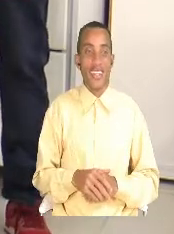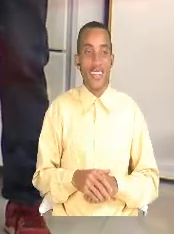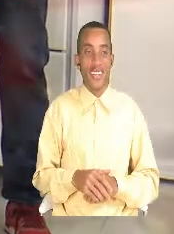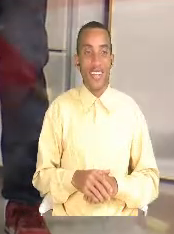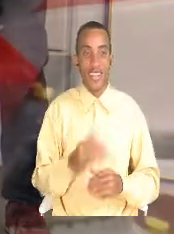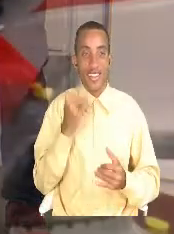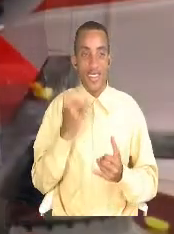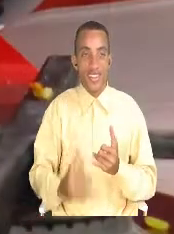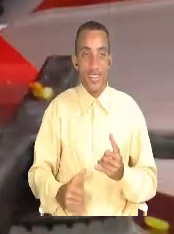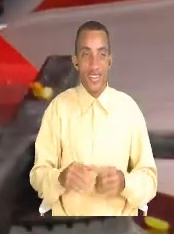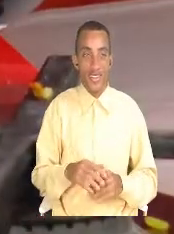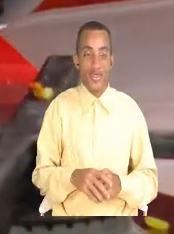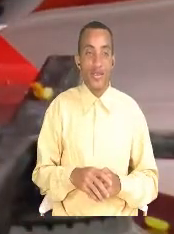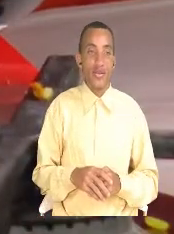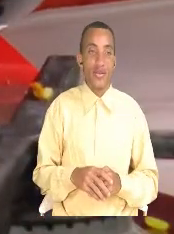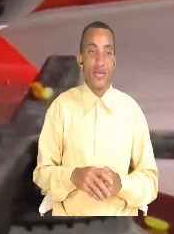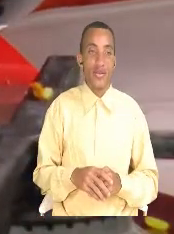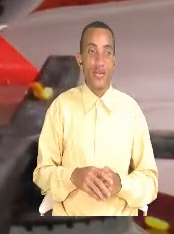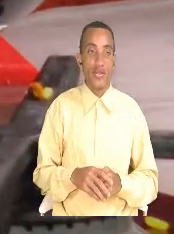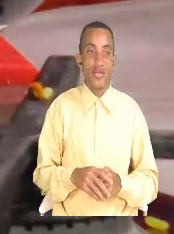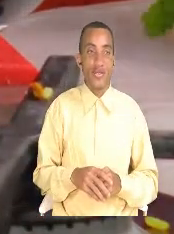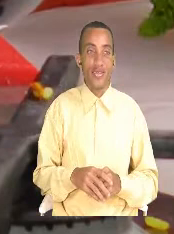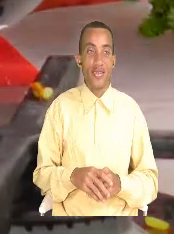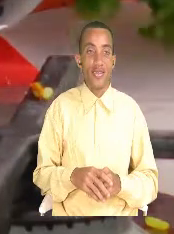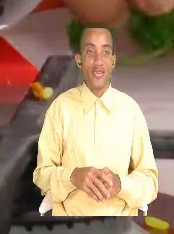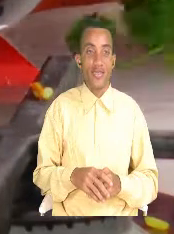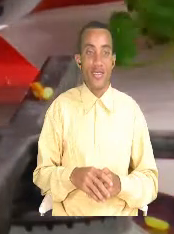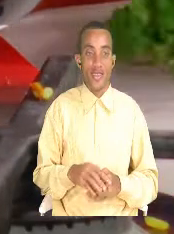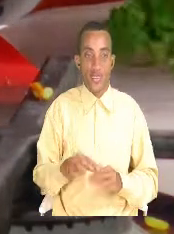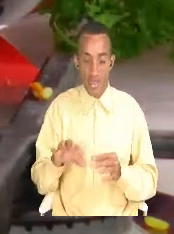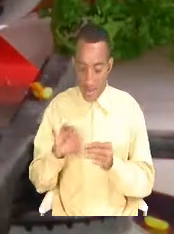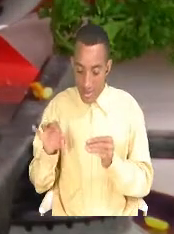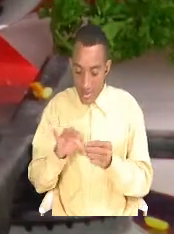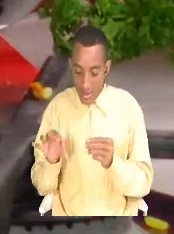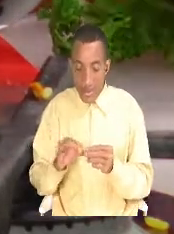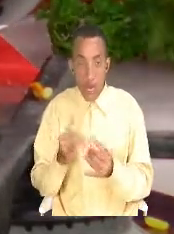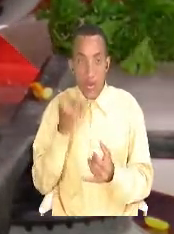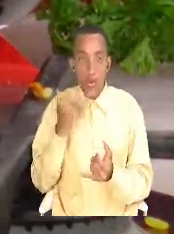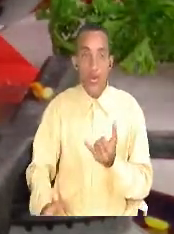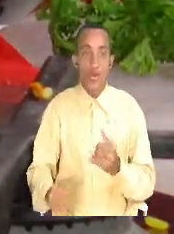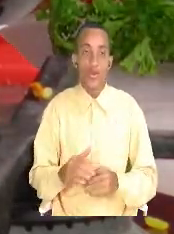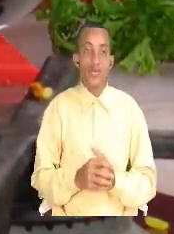picando acá el perejil. Mejor dicho. Va a picar acá este perejil. Ya eso es lo último. Sí.